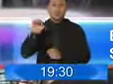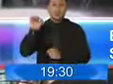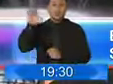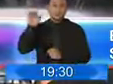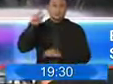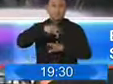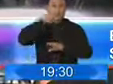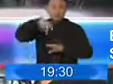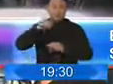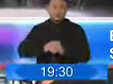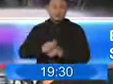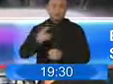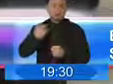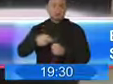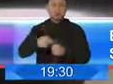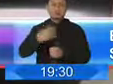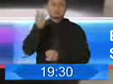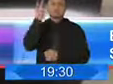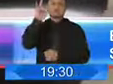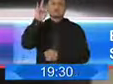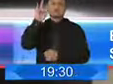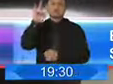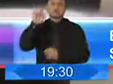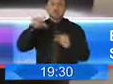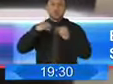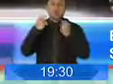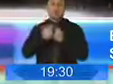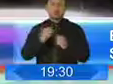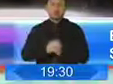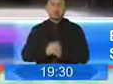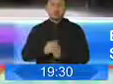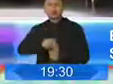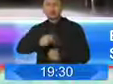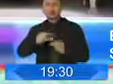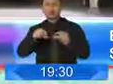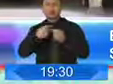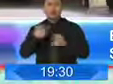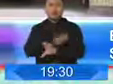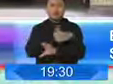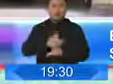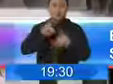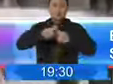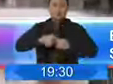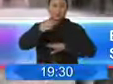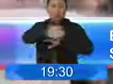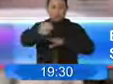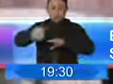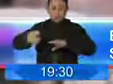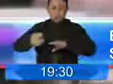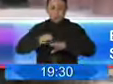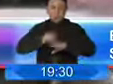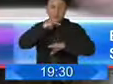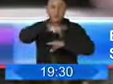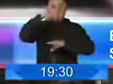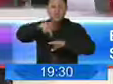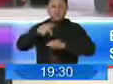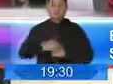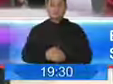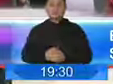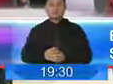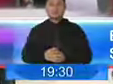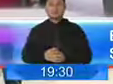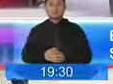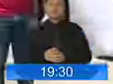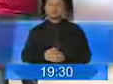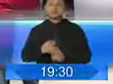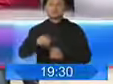con la participación de 17 bandas, pero reúne a más grupos musicales de los diferentes cantones que componen a la provincia de Pichincha. Bueno, el